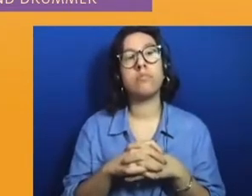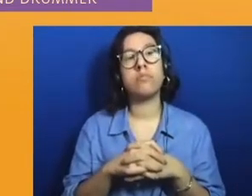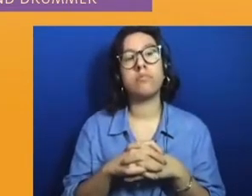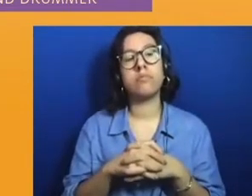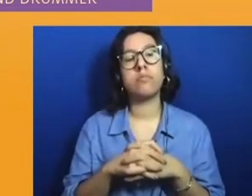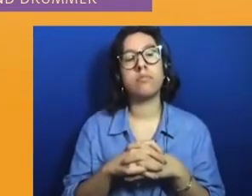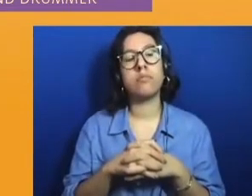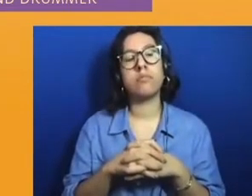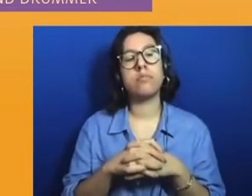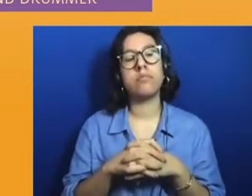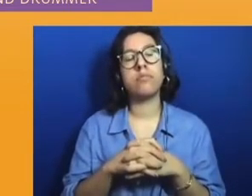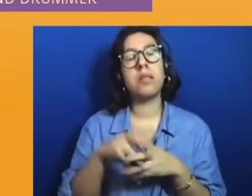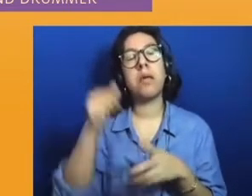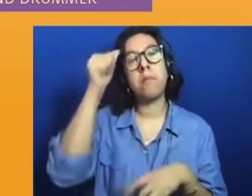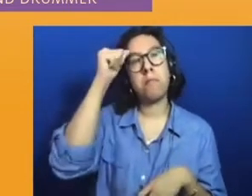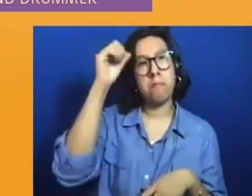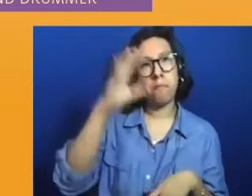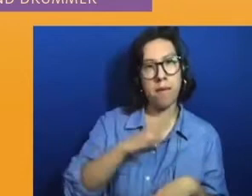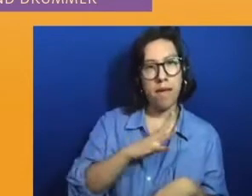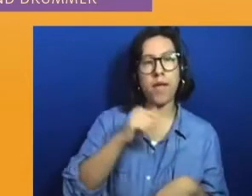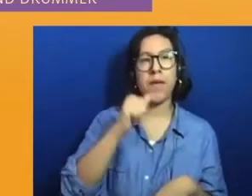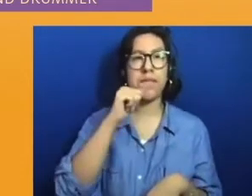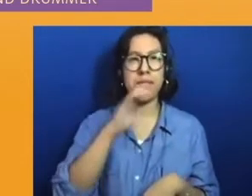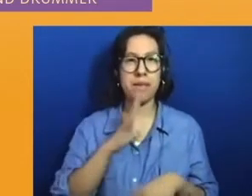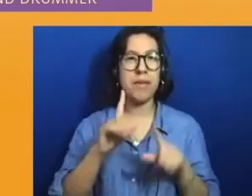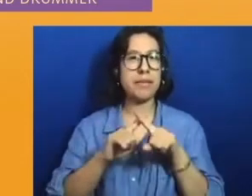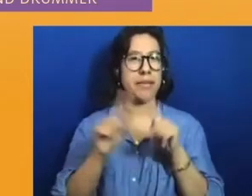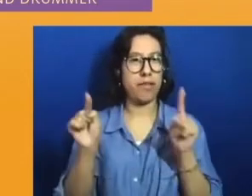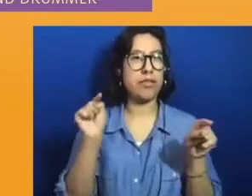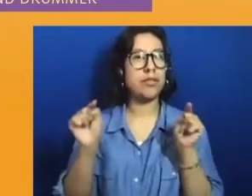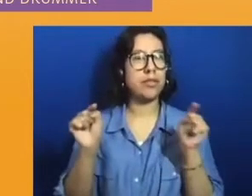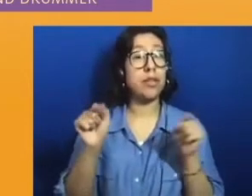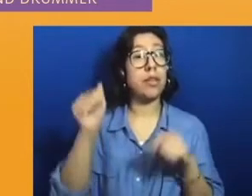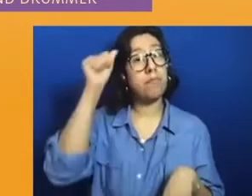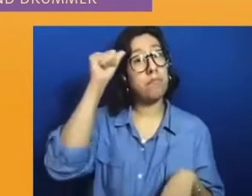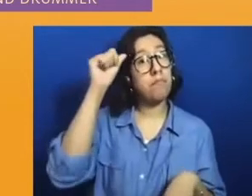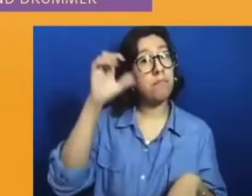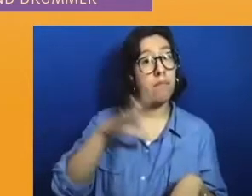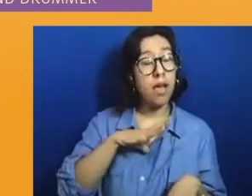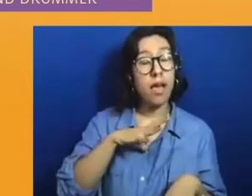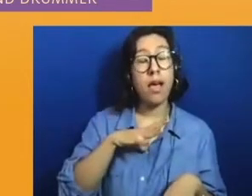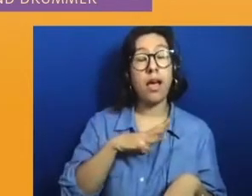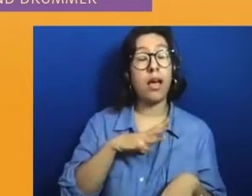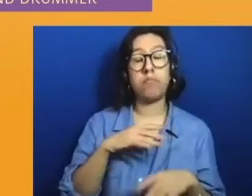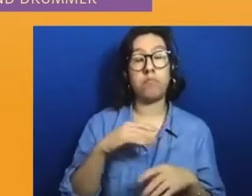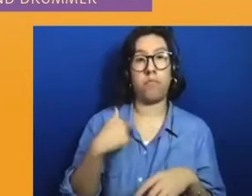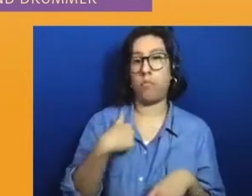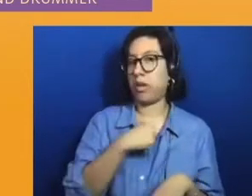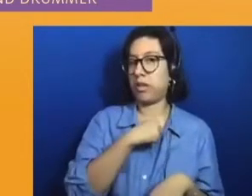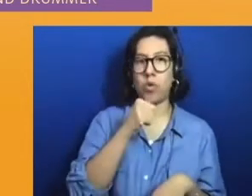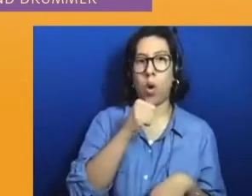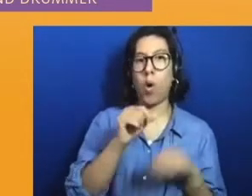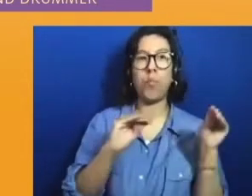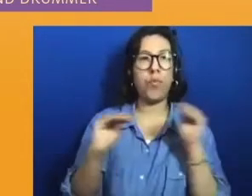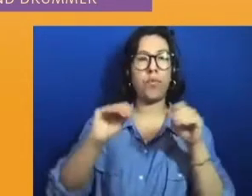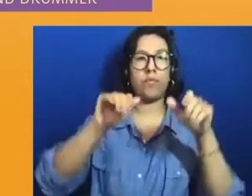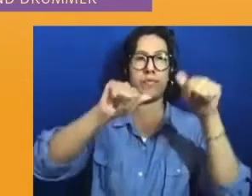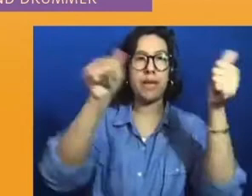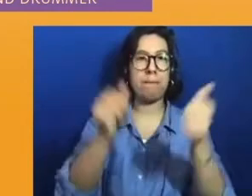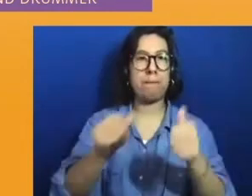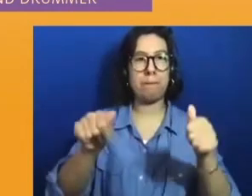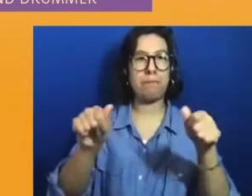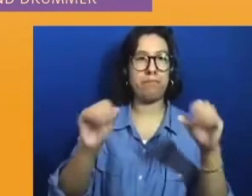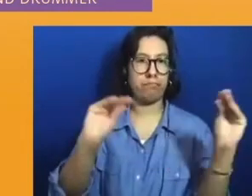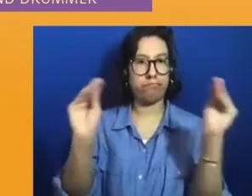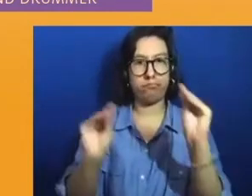caminamos, entonces el estilo masculino o el estilo femenino, no movemos nuestras caderas.